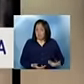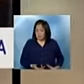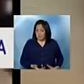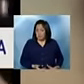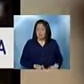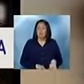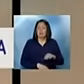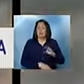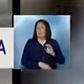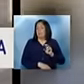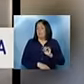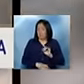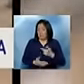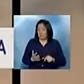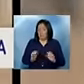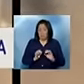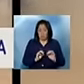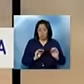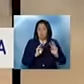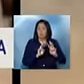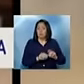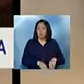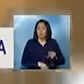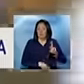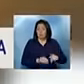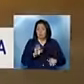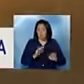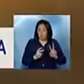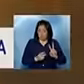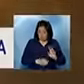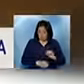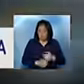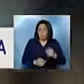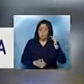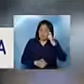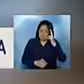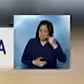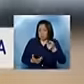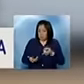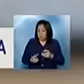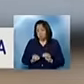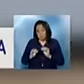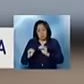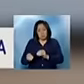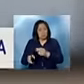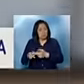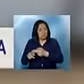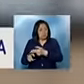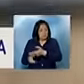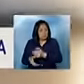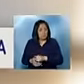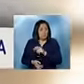presidente Ban Ki-moon de las Naciones Unidas el año 2012. Y es por esto que ellos justifican el nombramiento tan